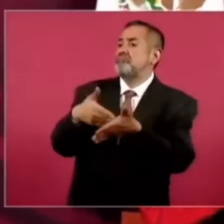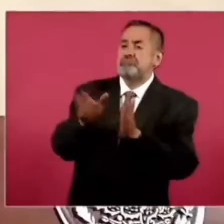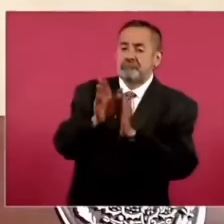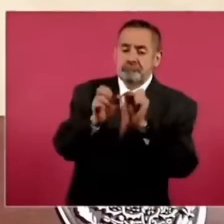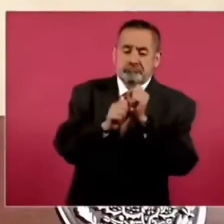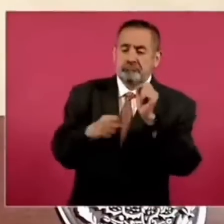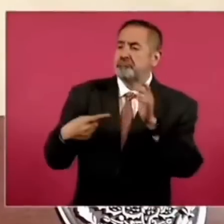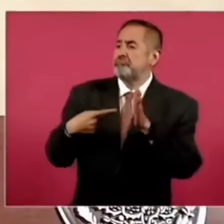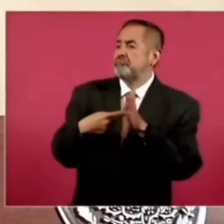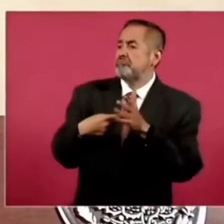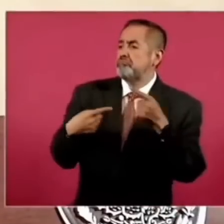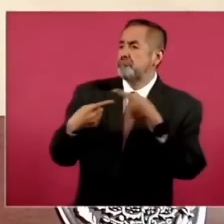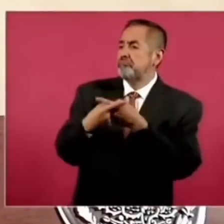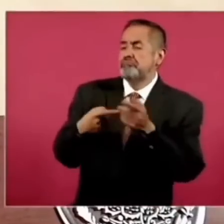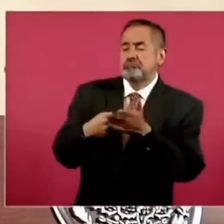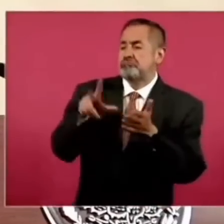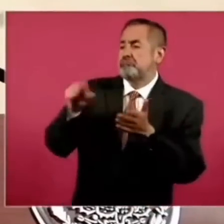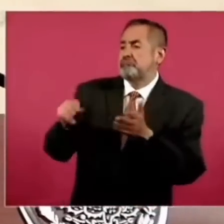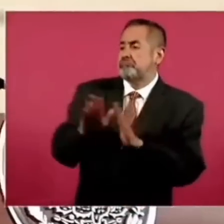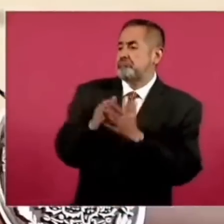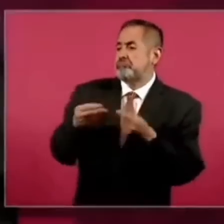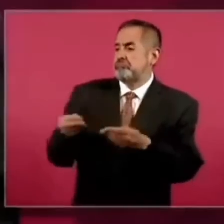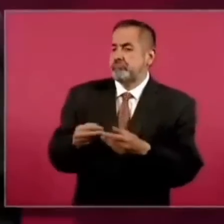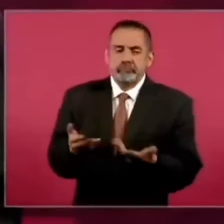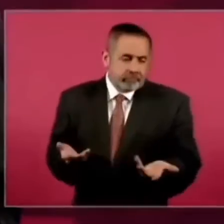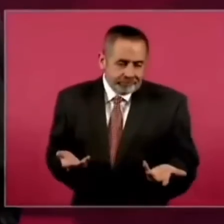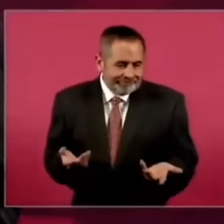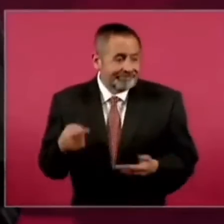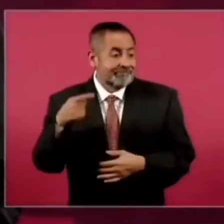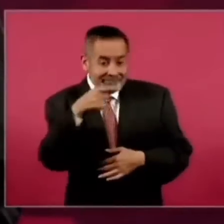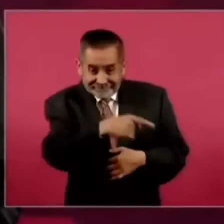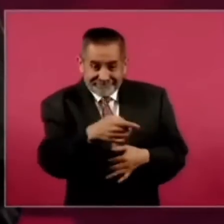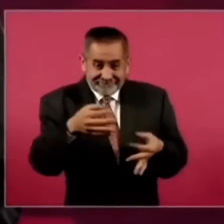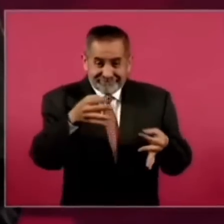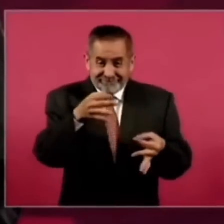constitucionales y un ministro